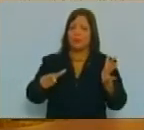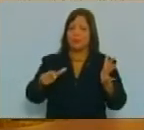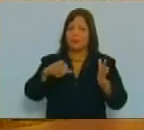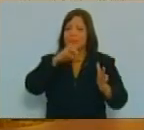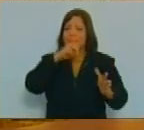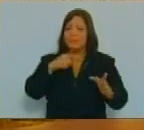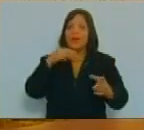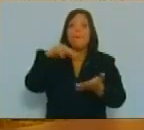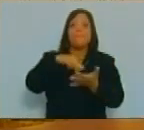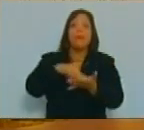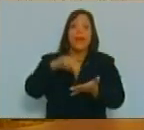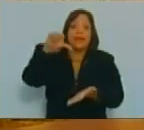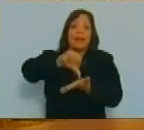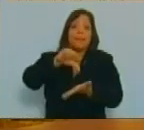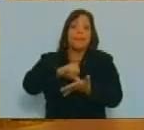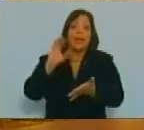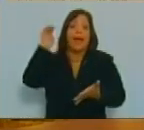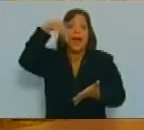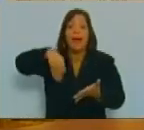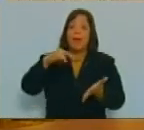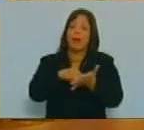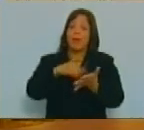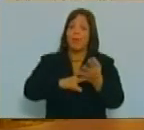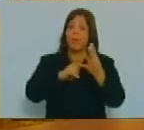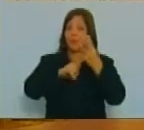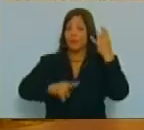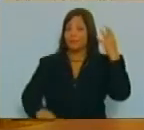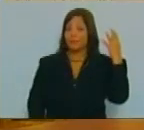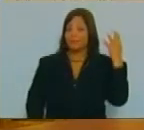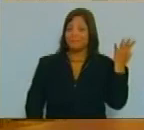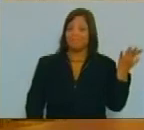miranda capital aragua y carbón